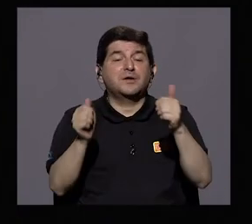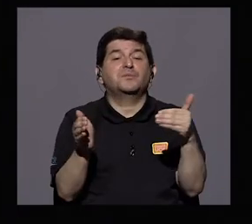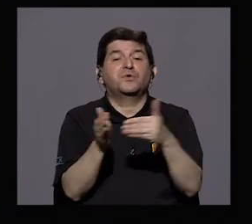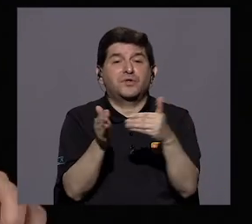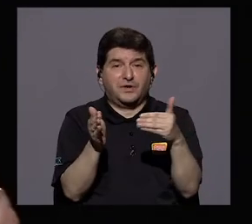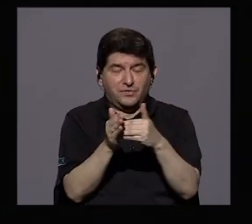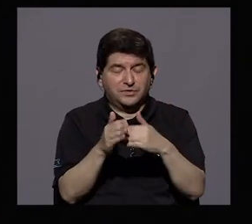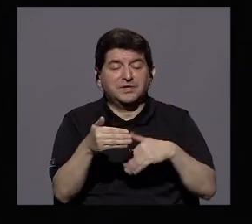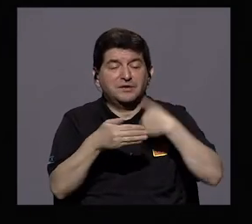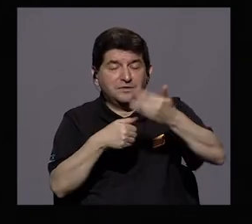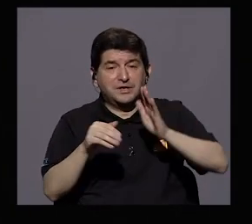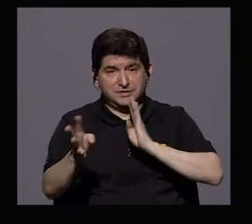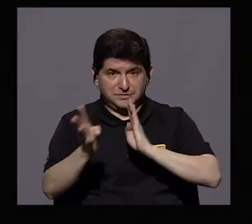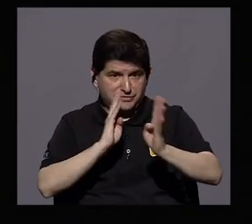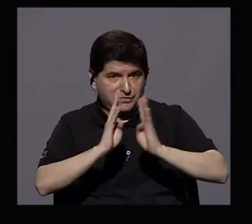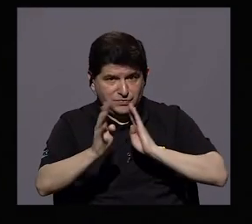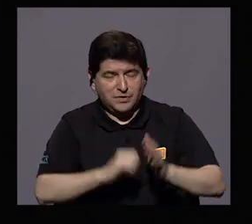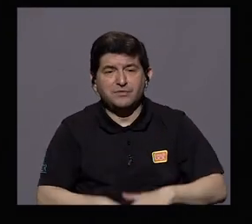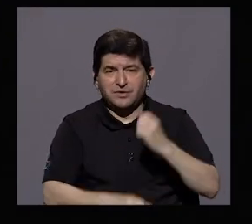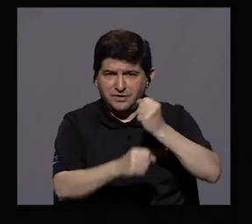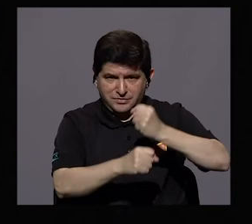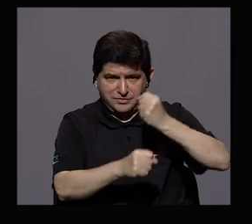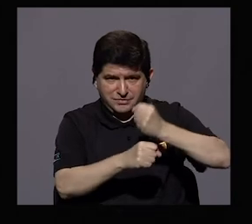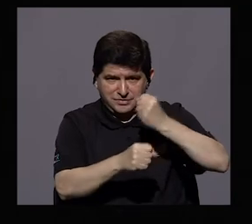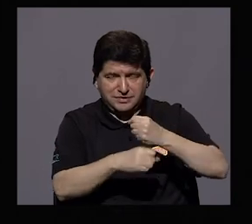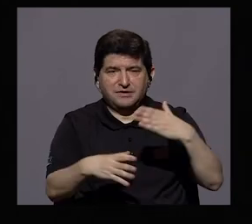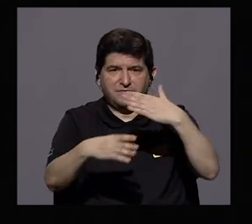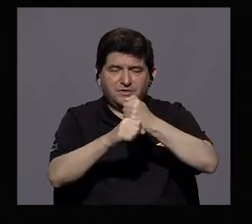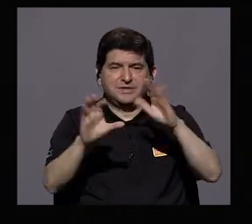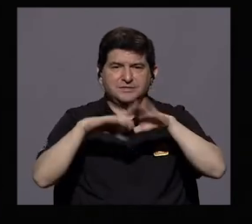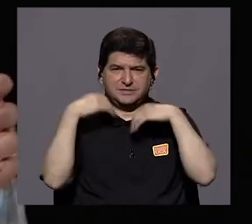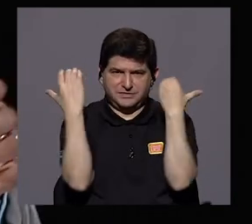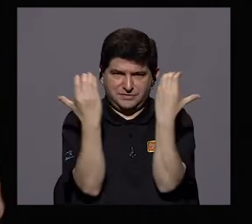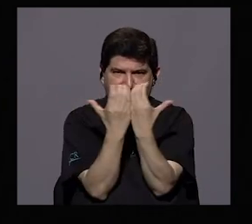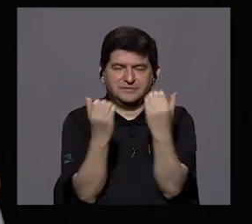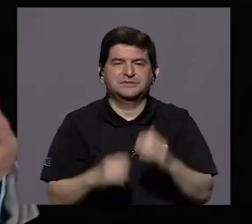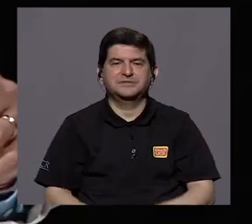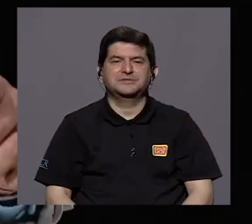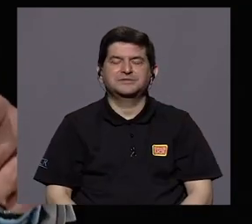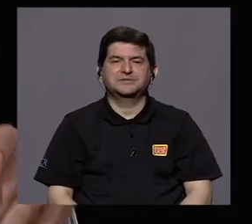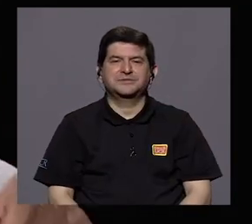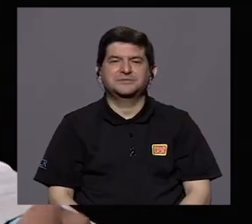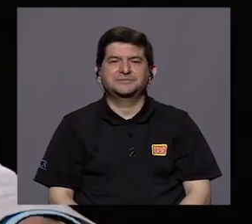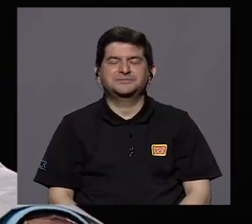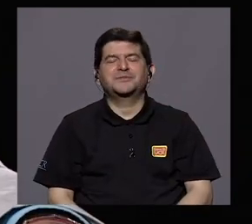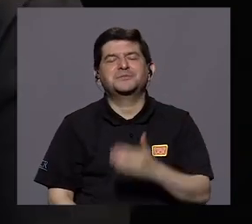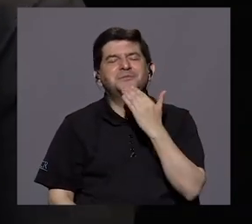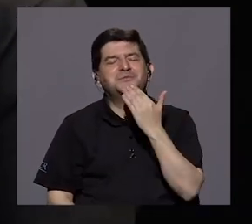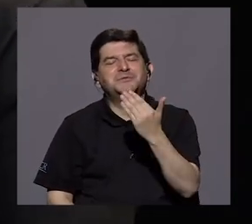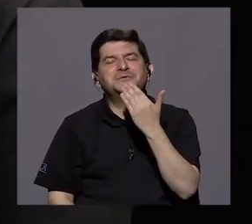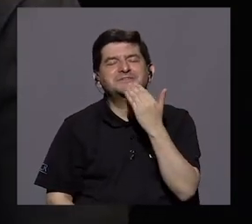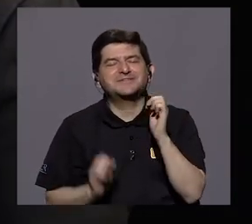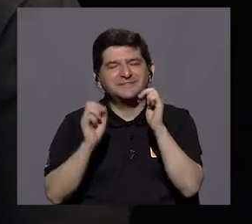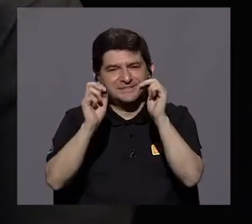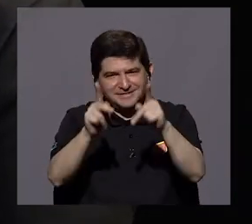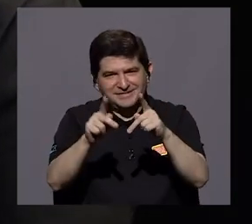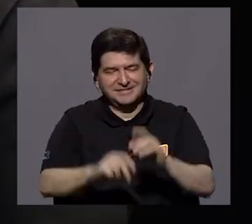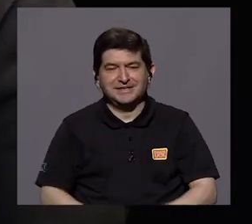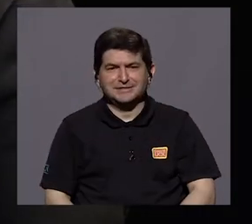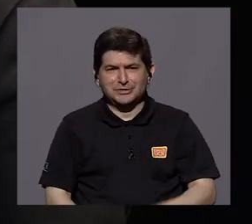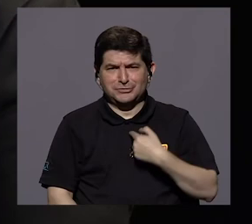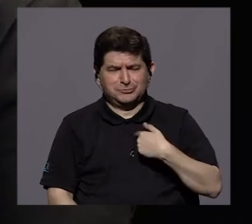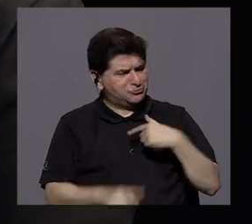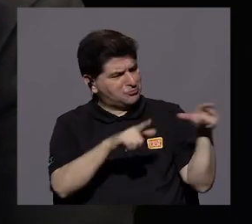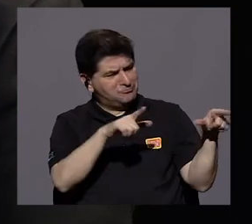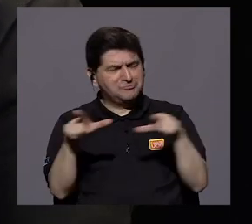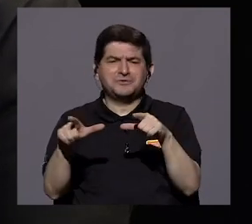tener la oportunidad de seguir conversando sobre la labor que se hace de esta comisión. Encantado de coincidir. Muchas gracias por esta oportunidad y